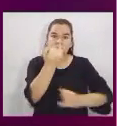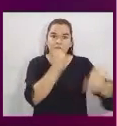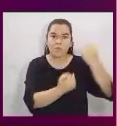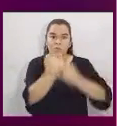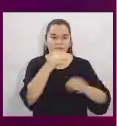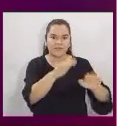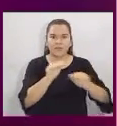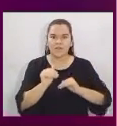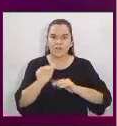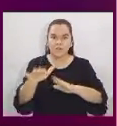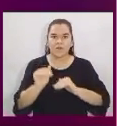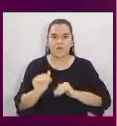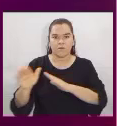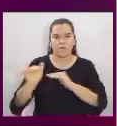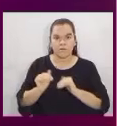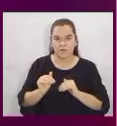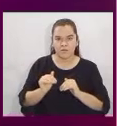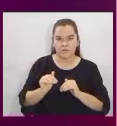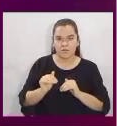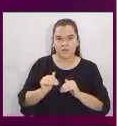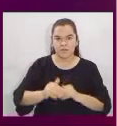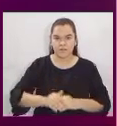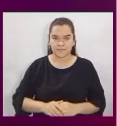en los relatos de las personas que se nos fueron uniendo.